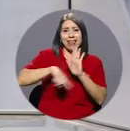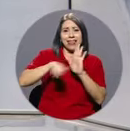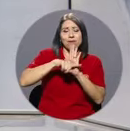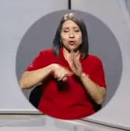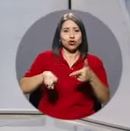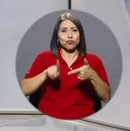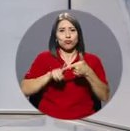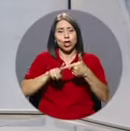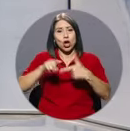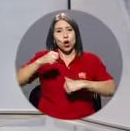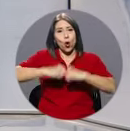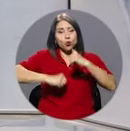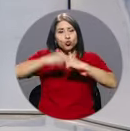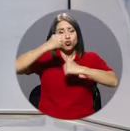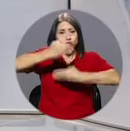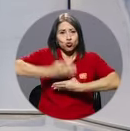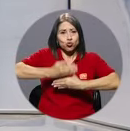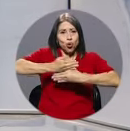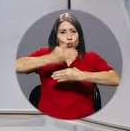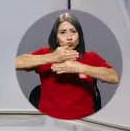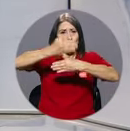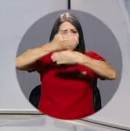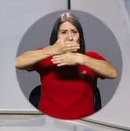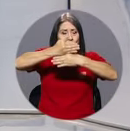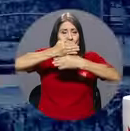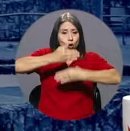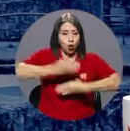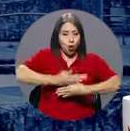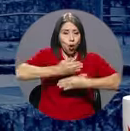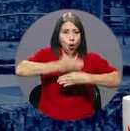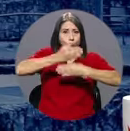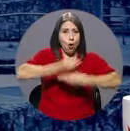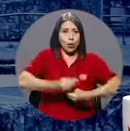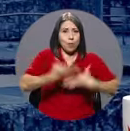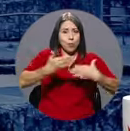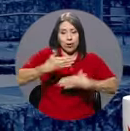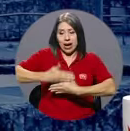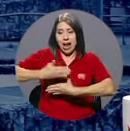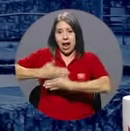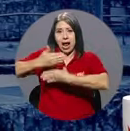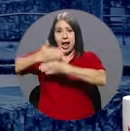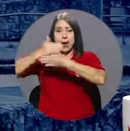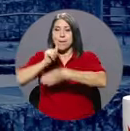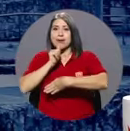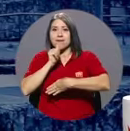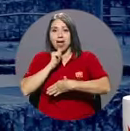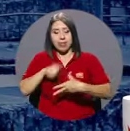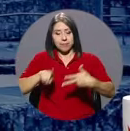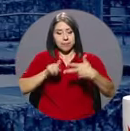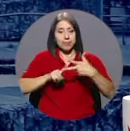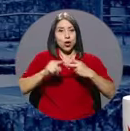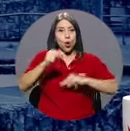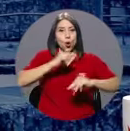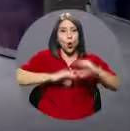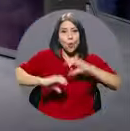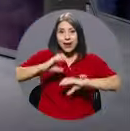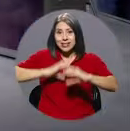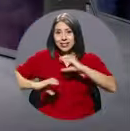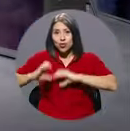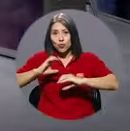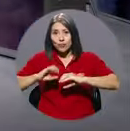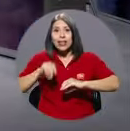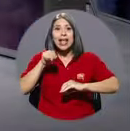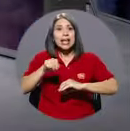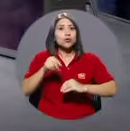construcción que se ha sumado también, tanto construcción de obra pública como obra privada. Tenemos un sector comercio. Comercio es un sector